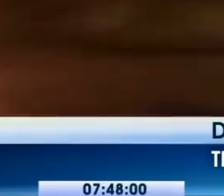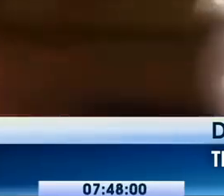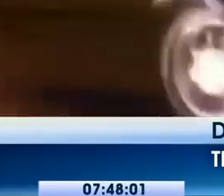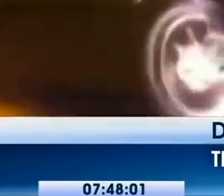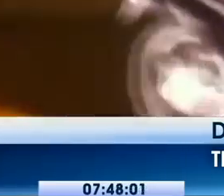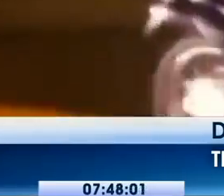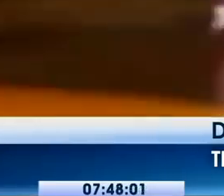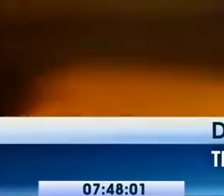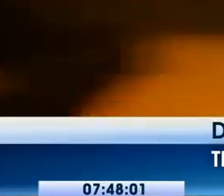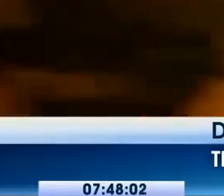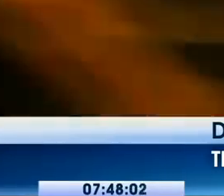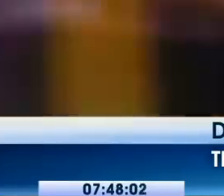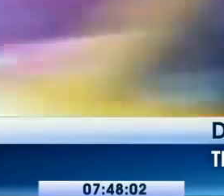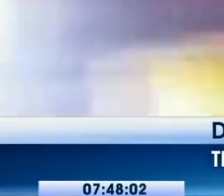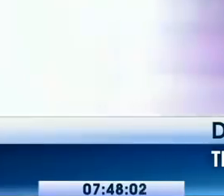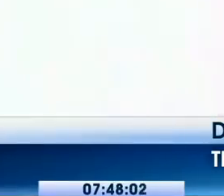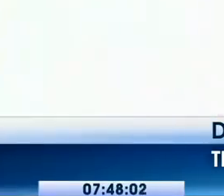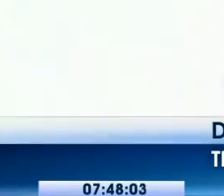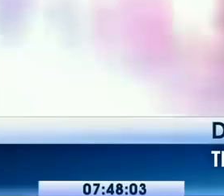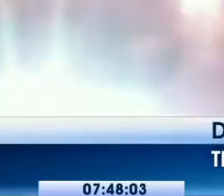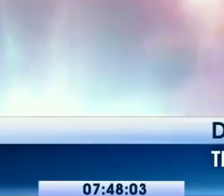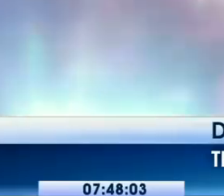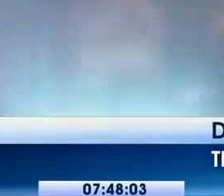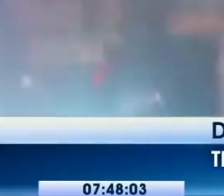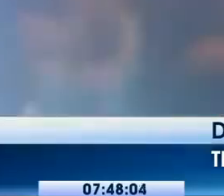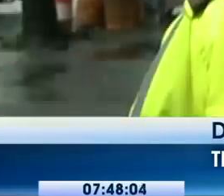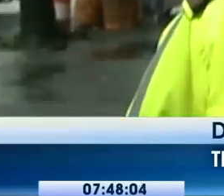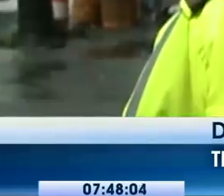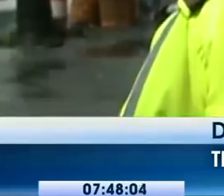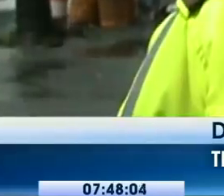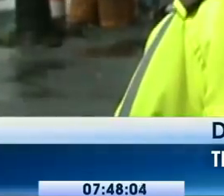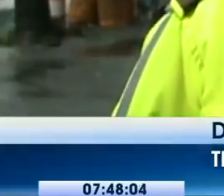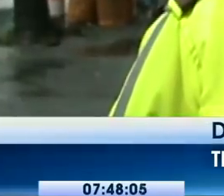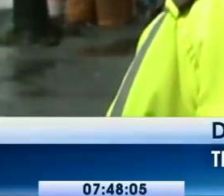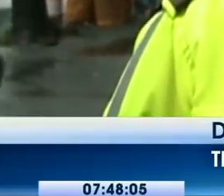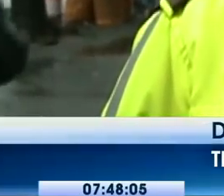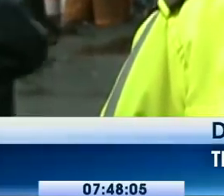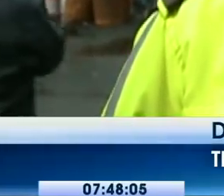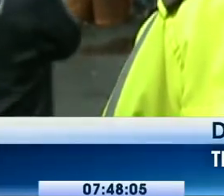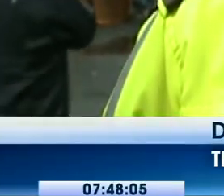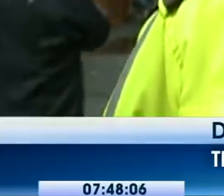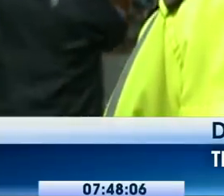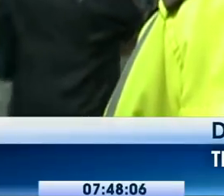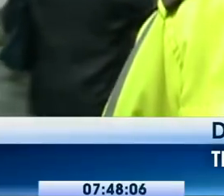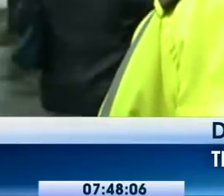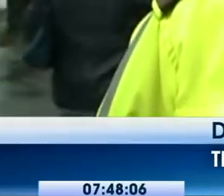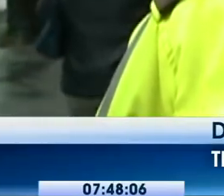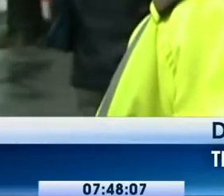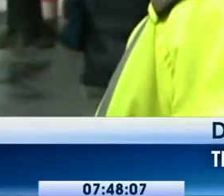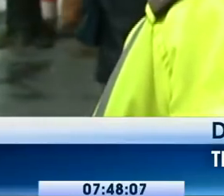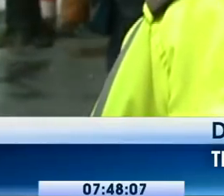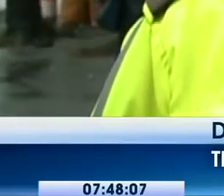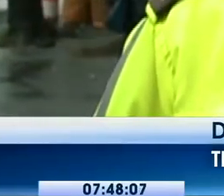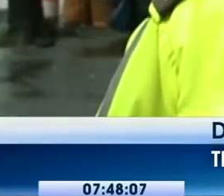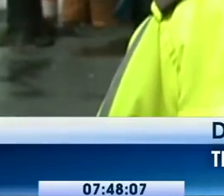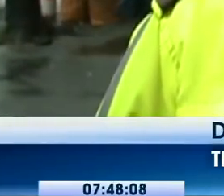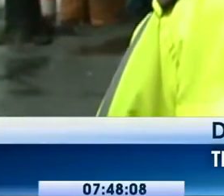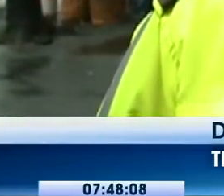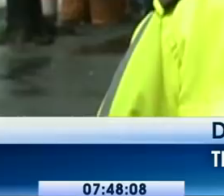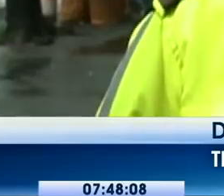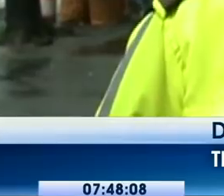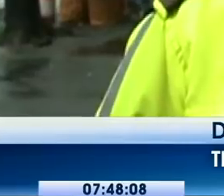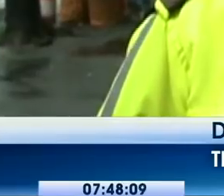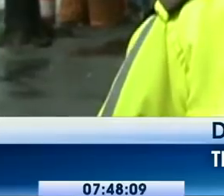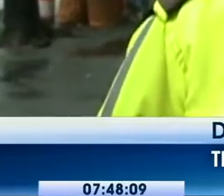características del vehículo y sobre todo estaban advertidos. Aproximadamente un mes habíamos recibido varias denuncias,